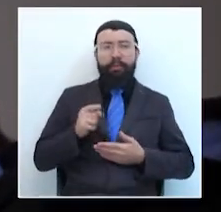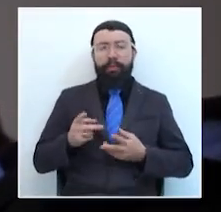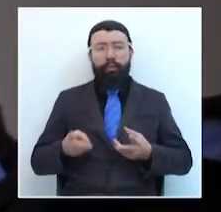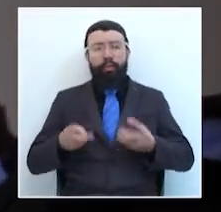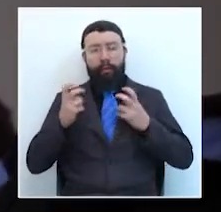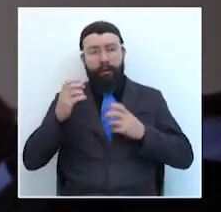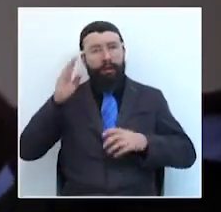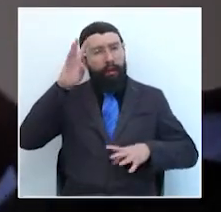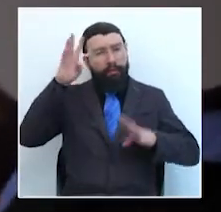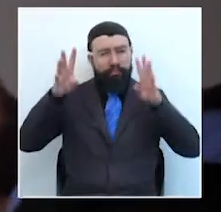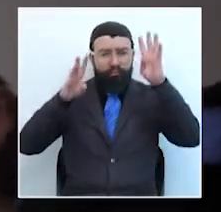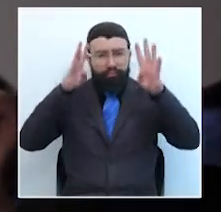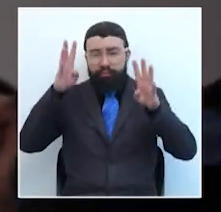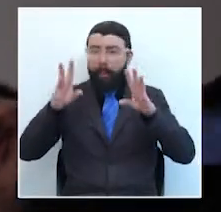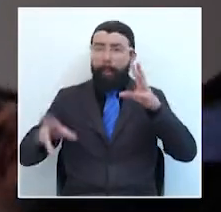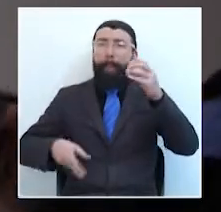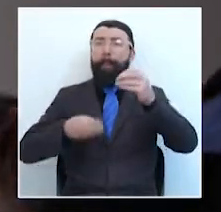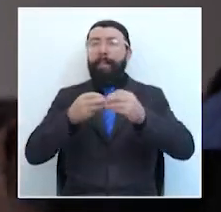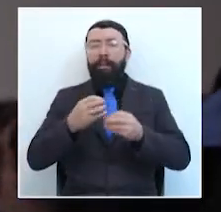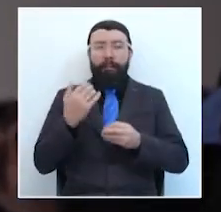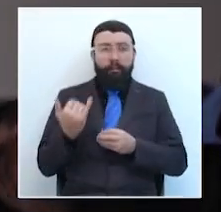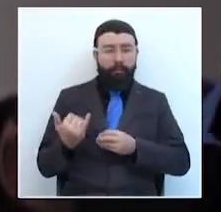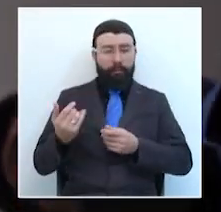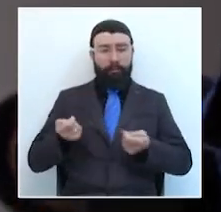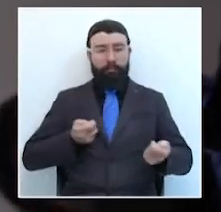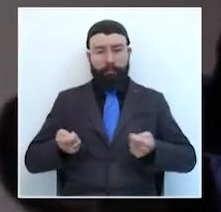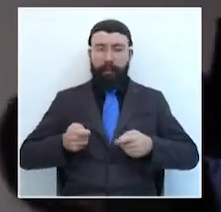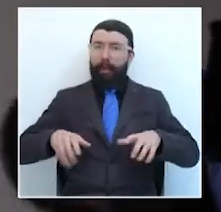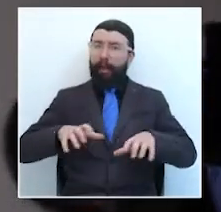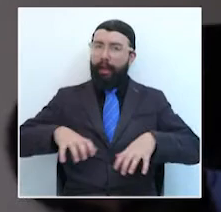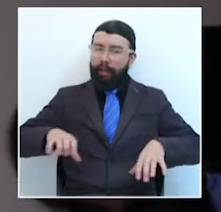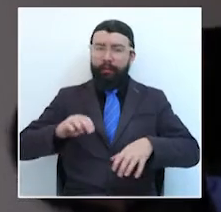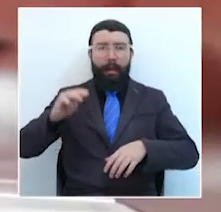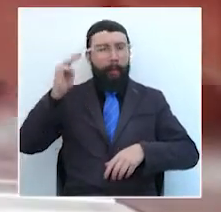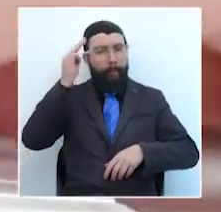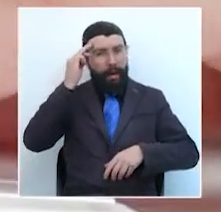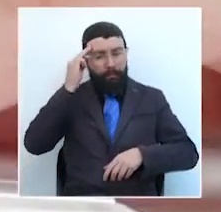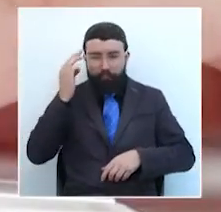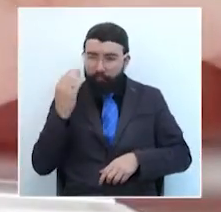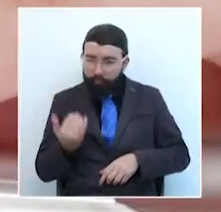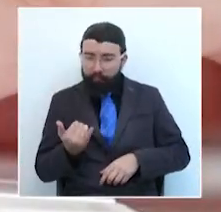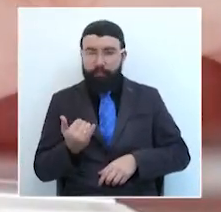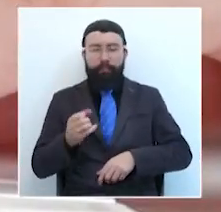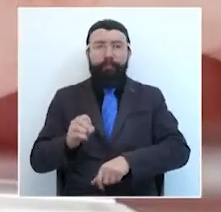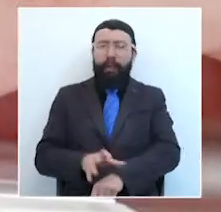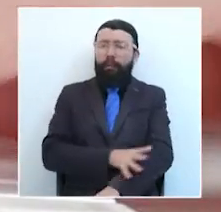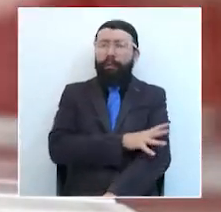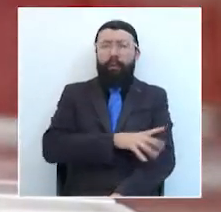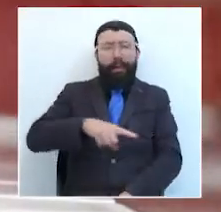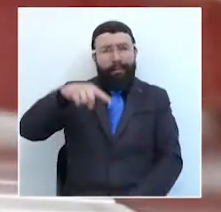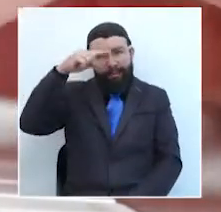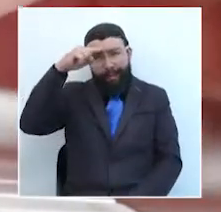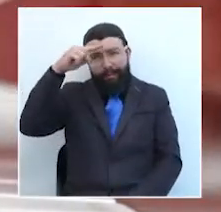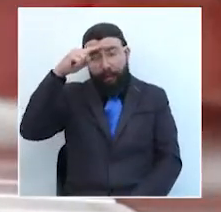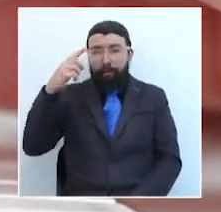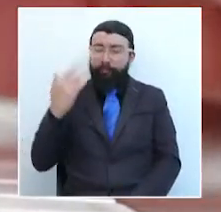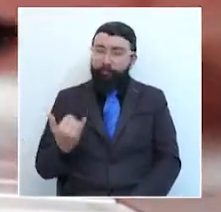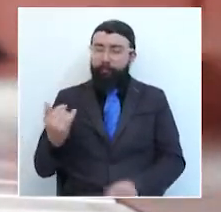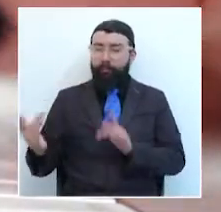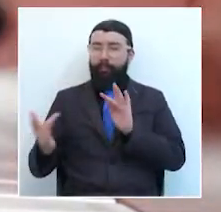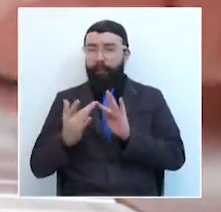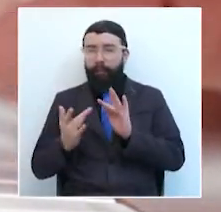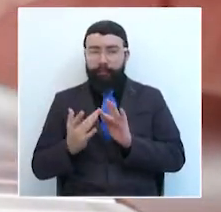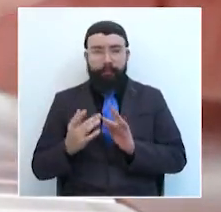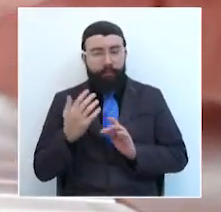tengan más espacio en la actividad mental desplazando así a las emociones negativas como las preocupaciones al estar